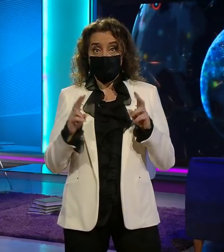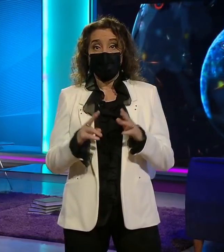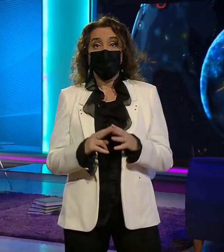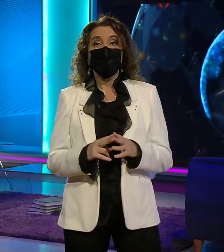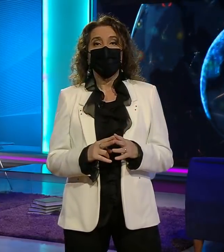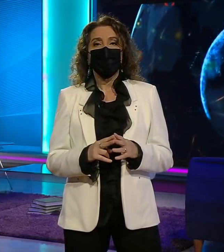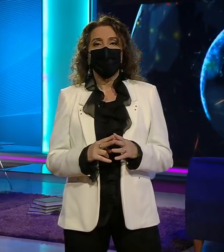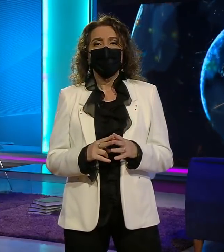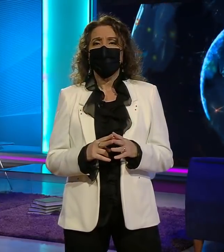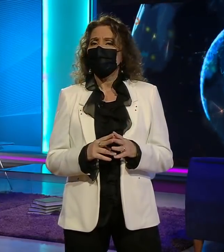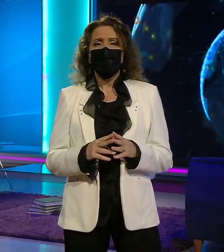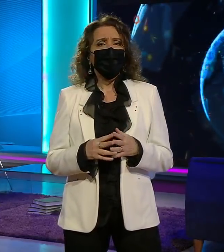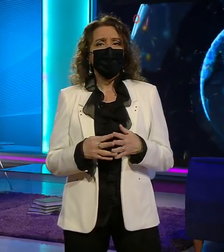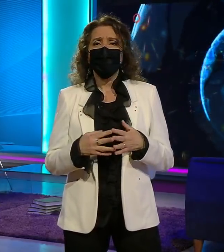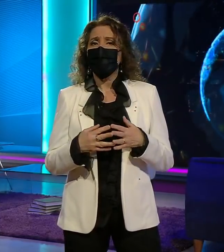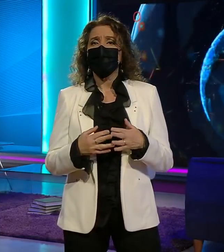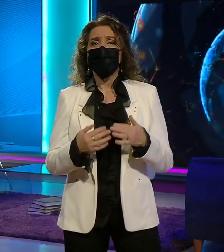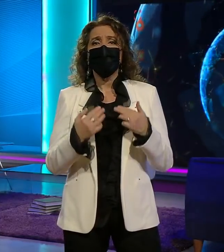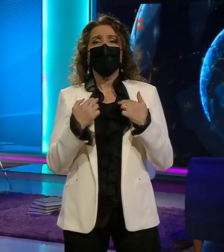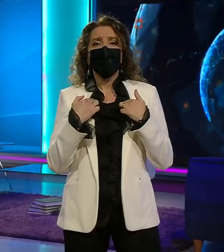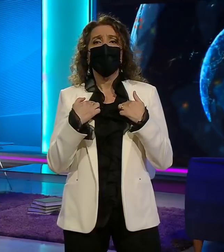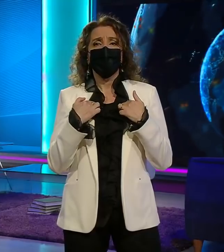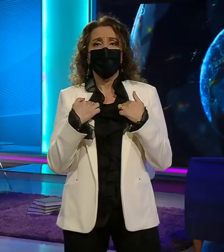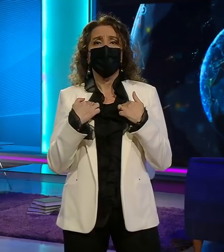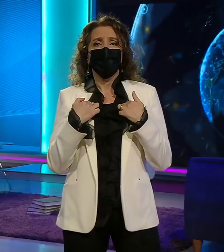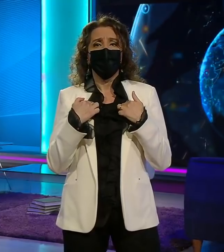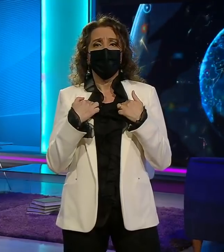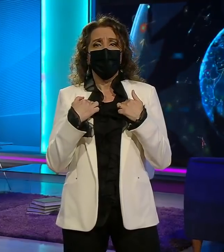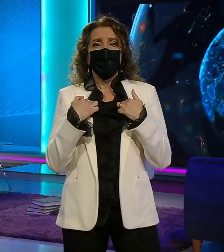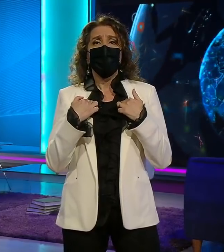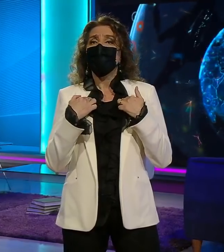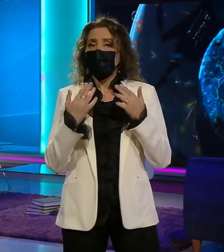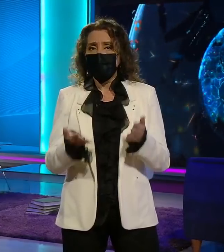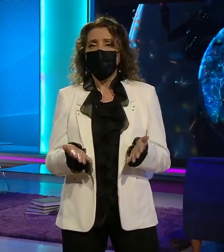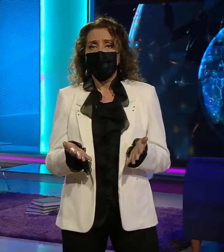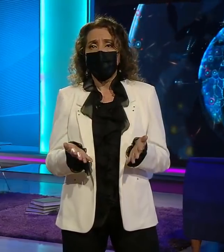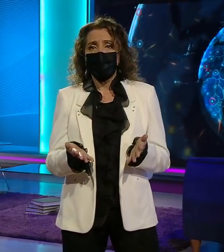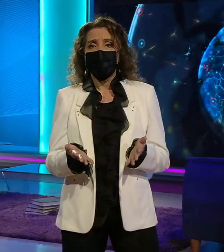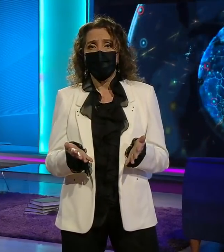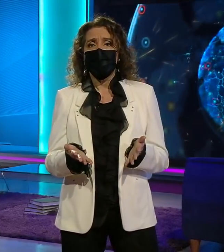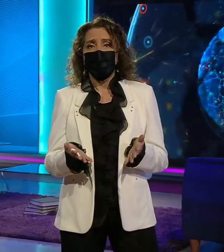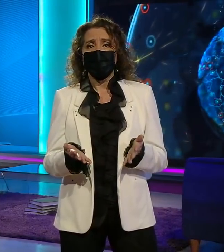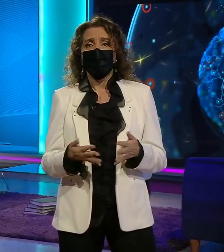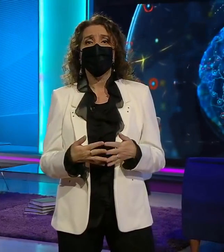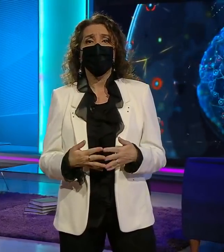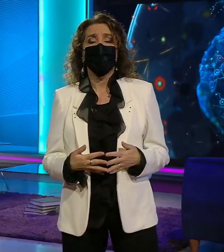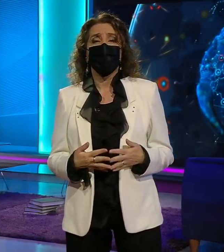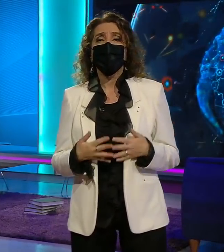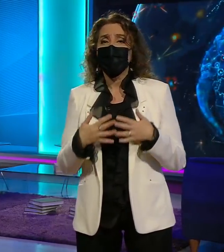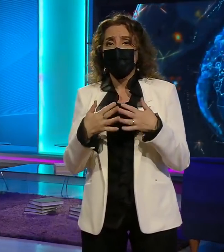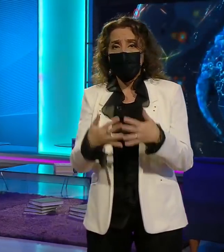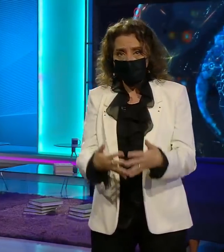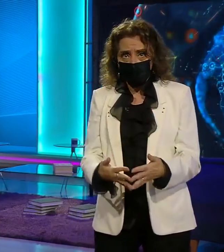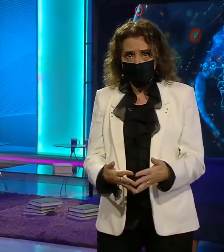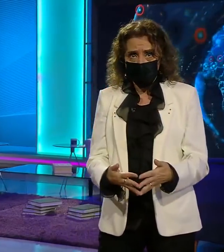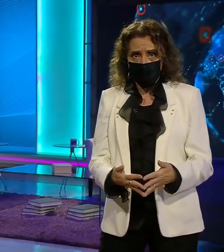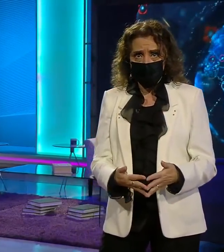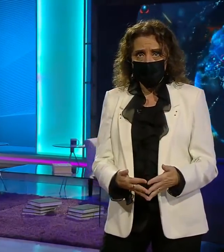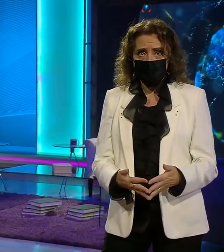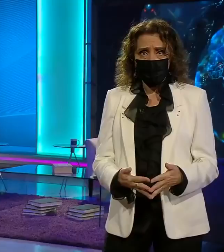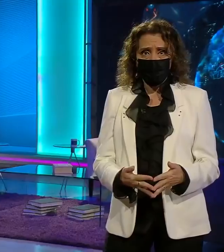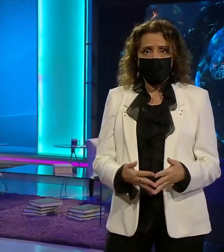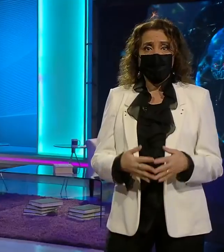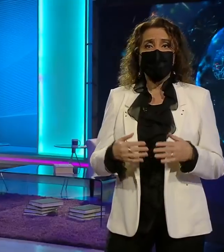circo constituyente no es más que la proyección de un deseo. Como no admiten la diversidad o son incapaces